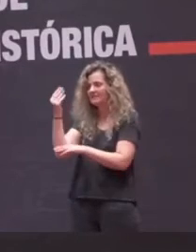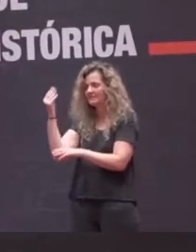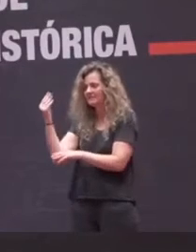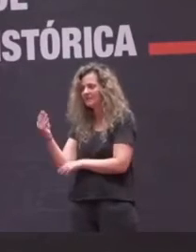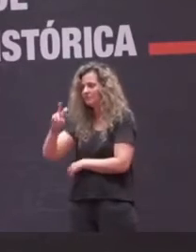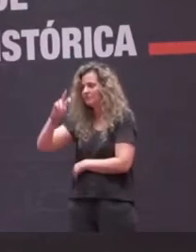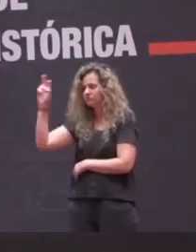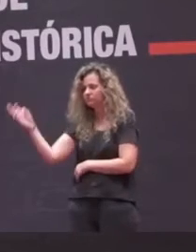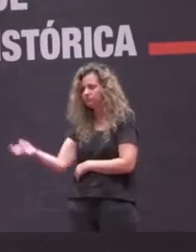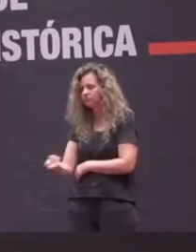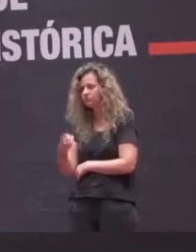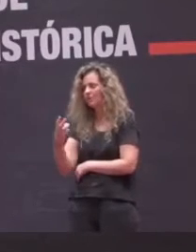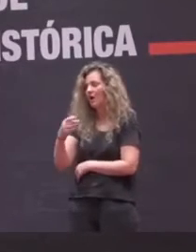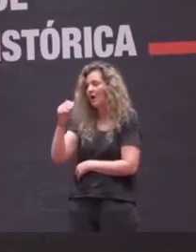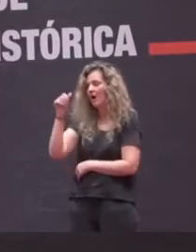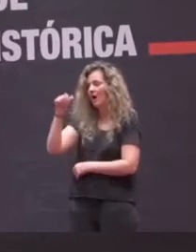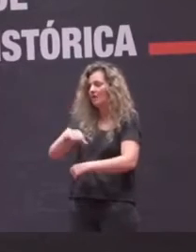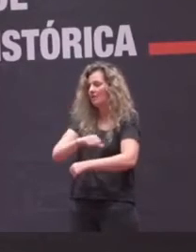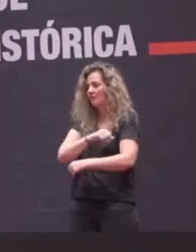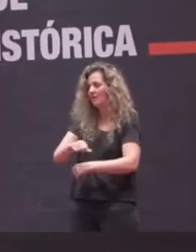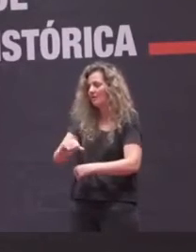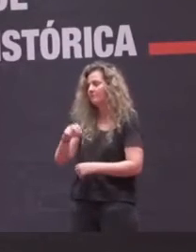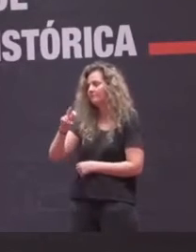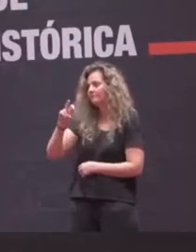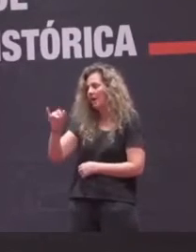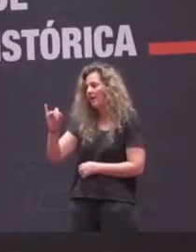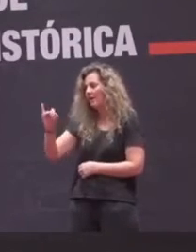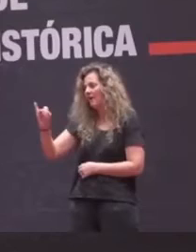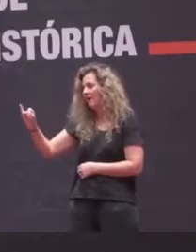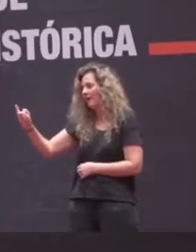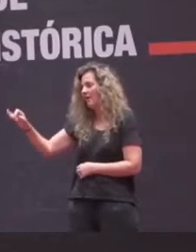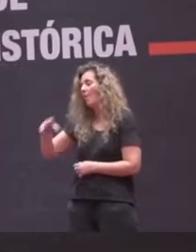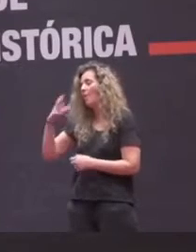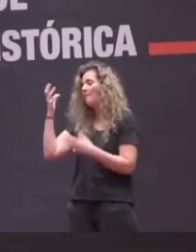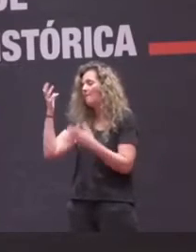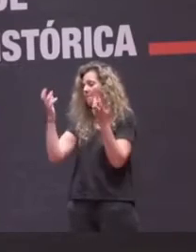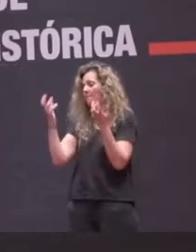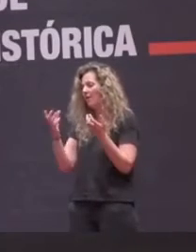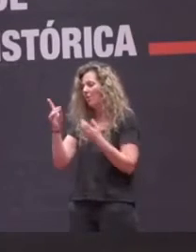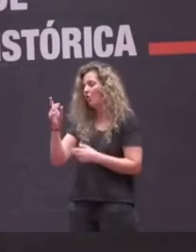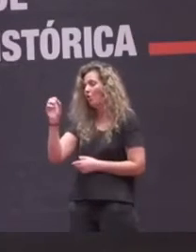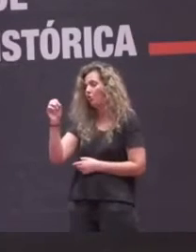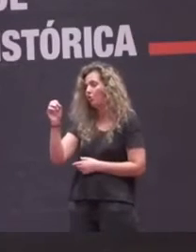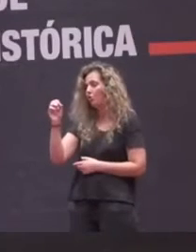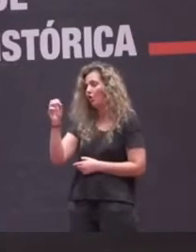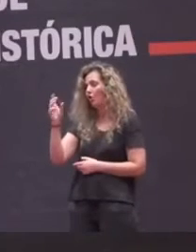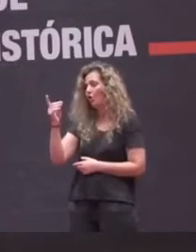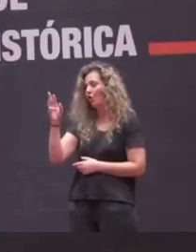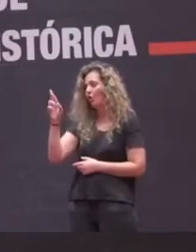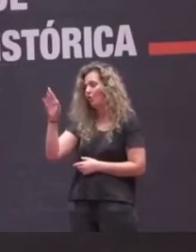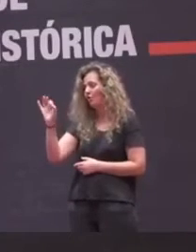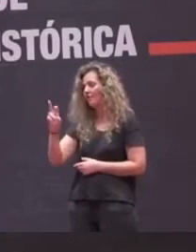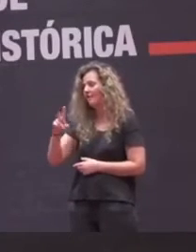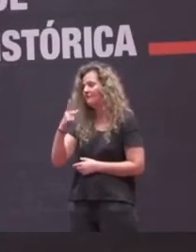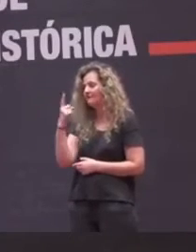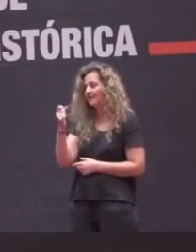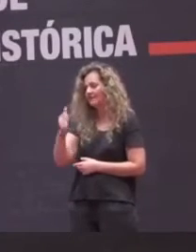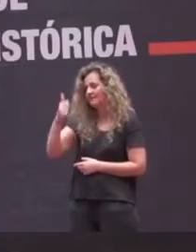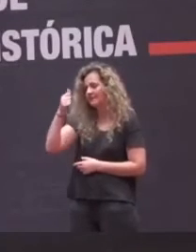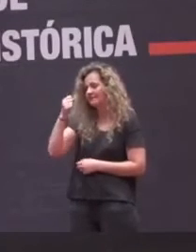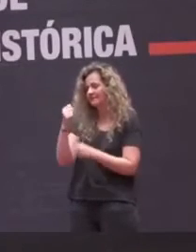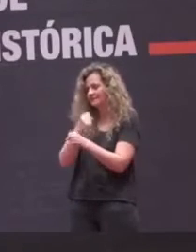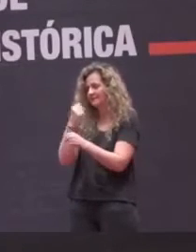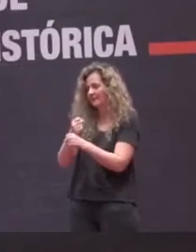pías bautismais de Moraime, está aí pois os restos do Pazo de Dodro e tal. Hai, en verdade, moito traballo aínda por facer,